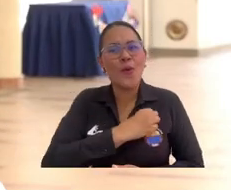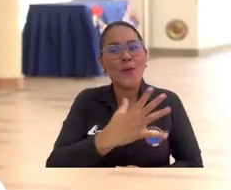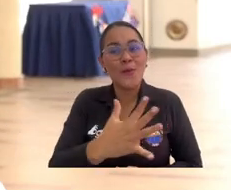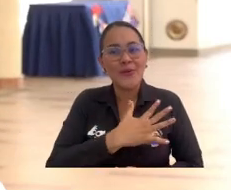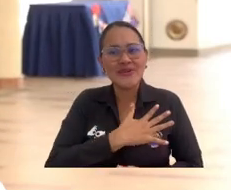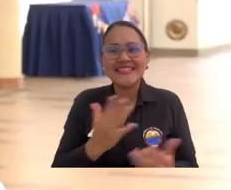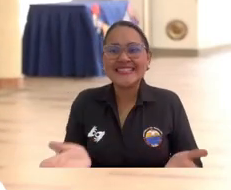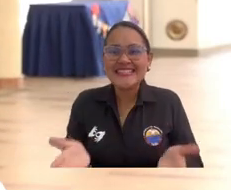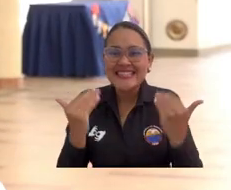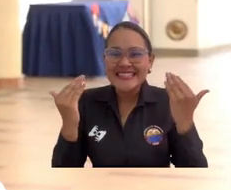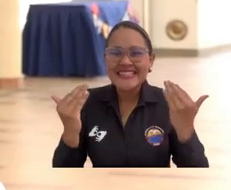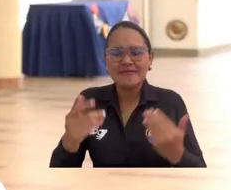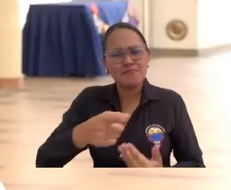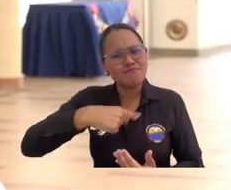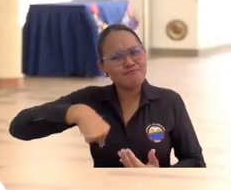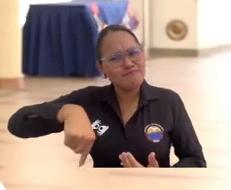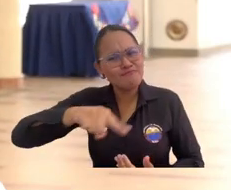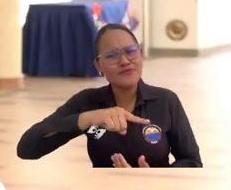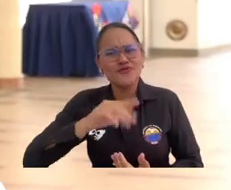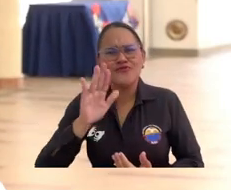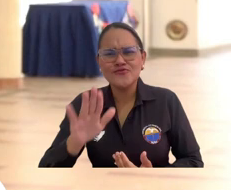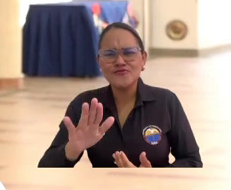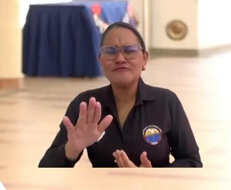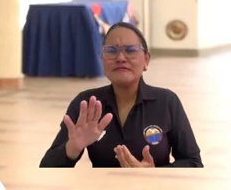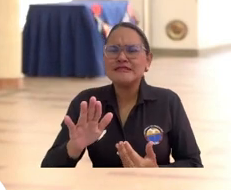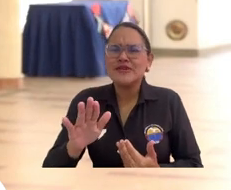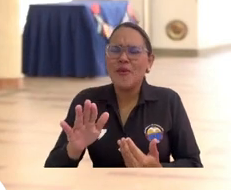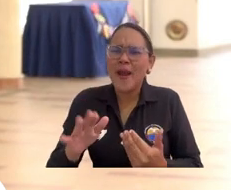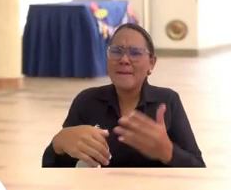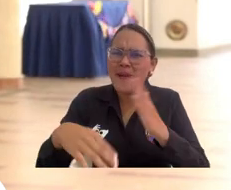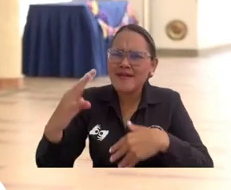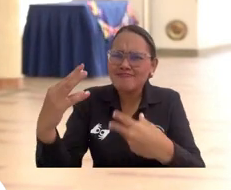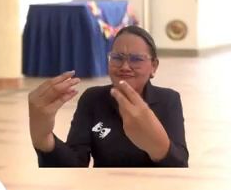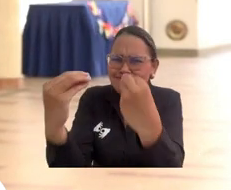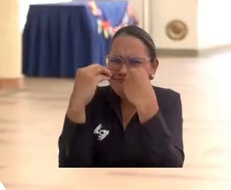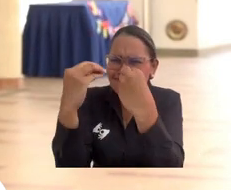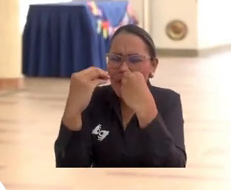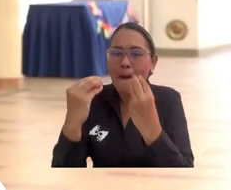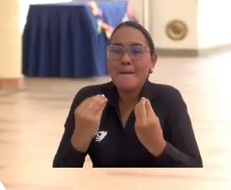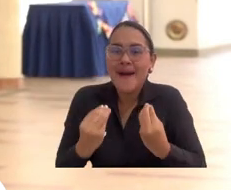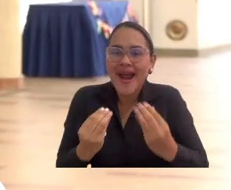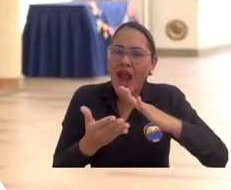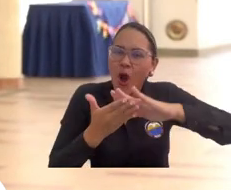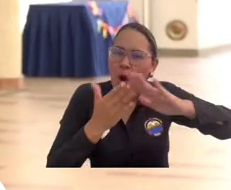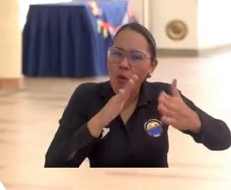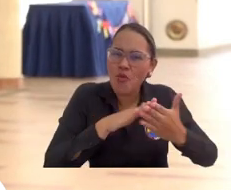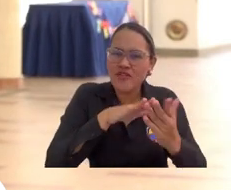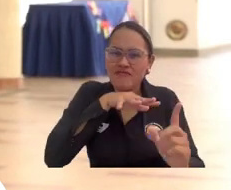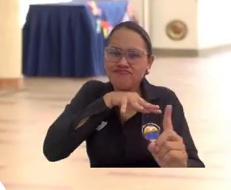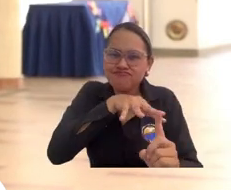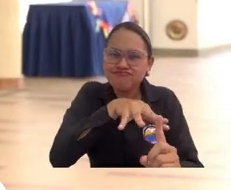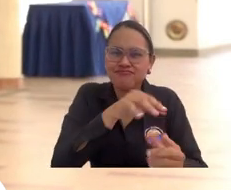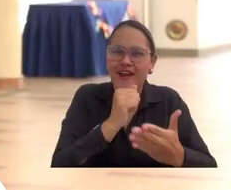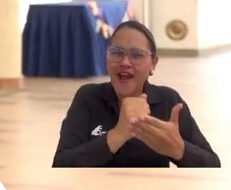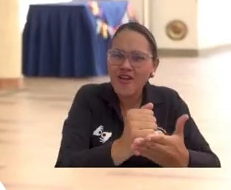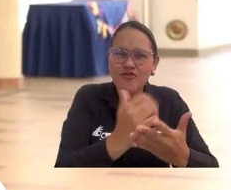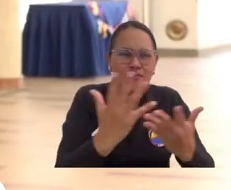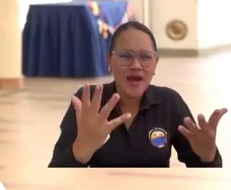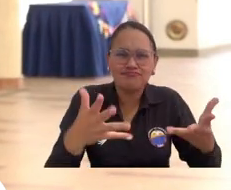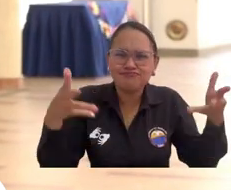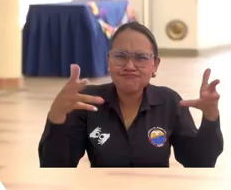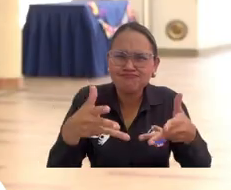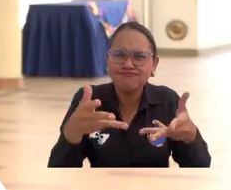nosotros como comunales podemos capacitarnos para así lograr un mejor desarrollo para